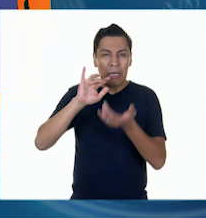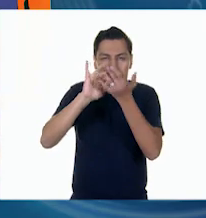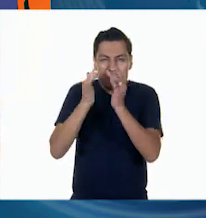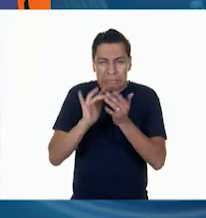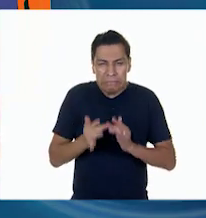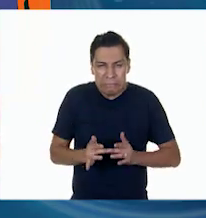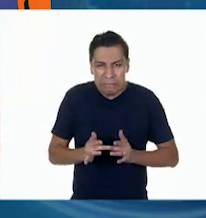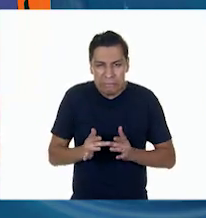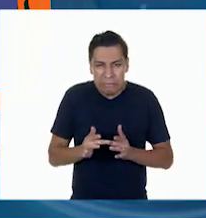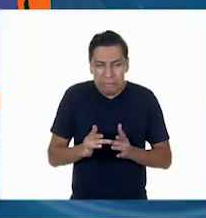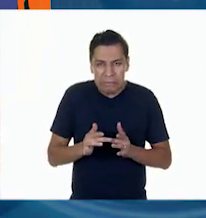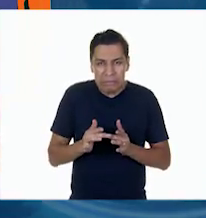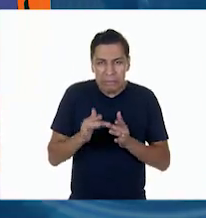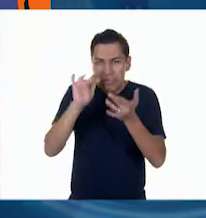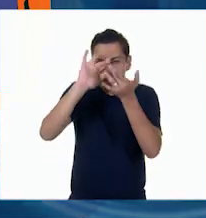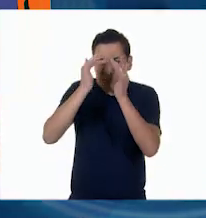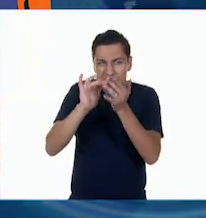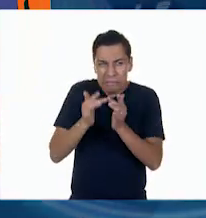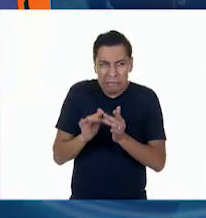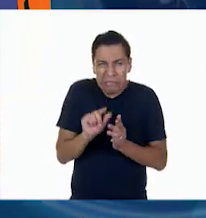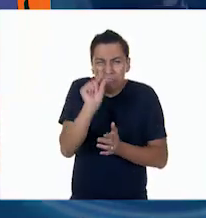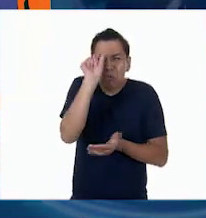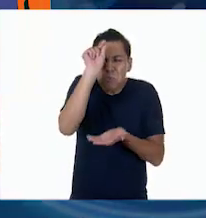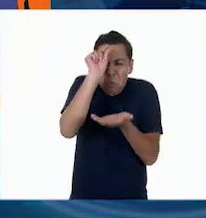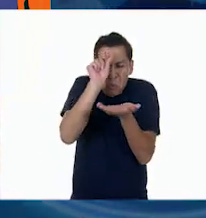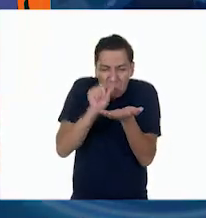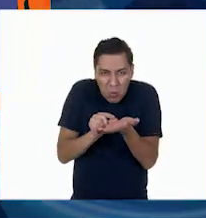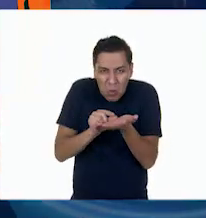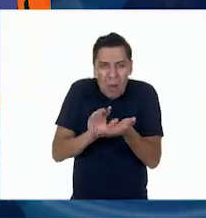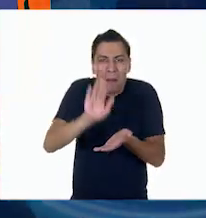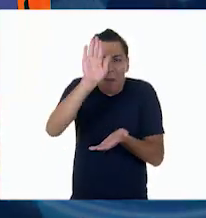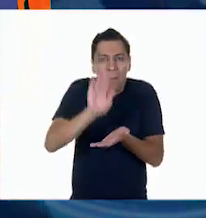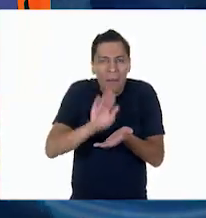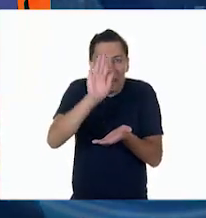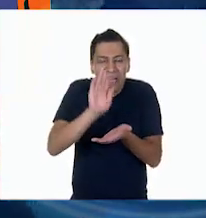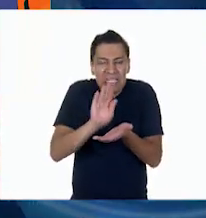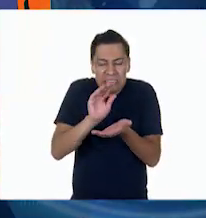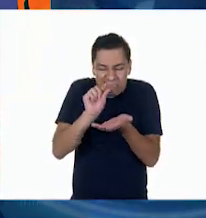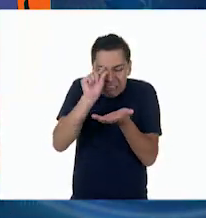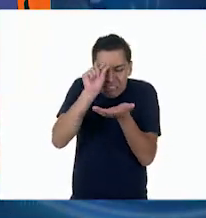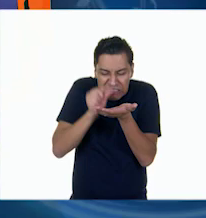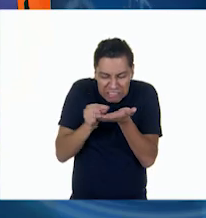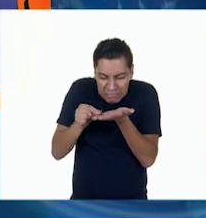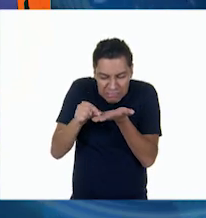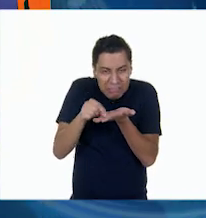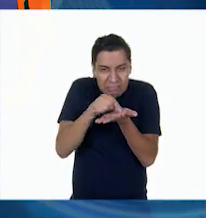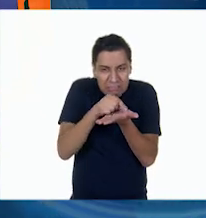llaman células ciliares. Esas células son como dientes de león. Esos dientes de león